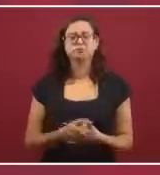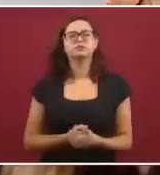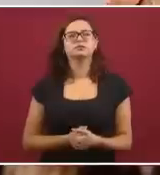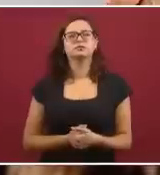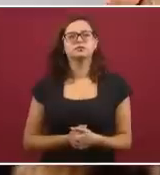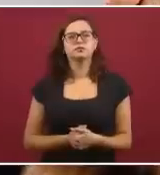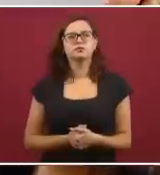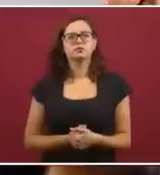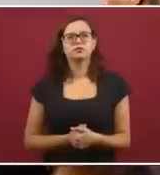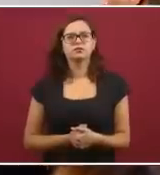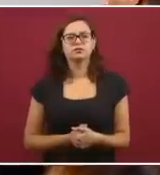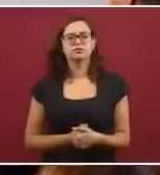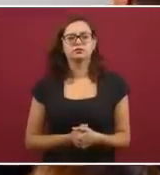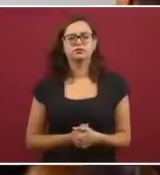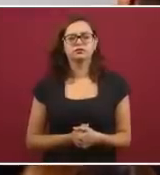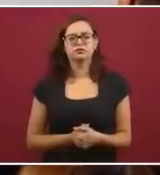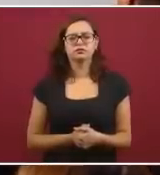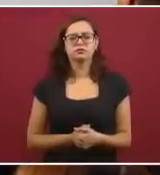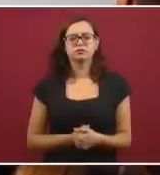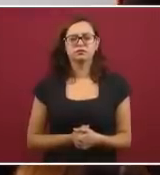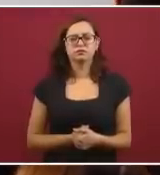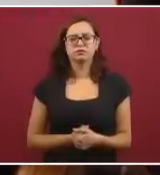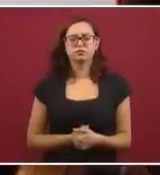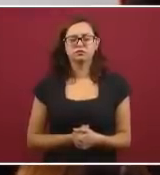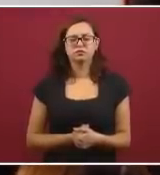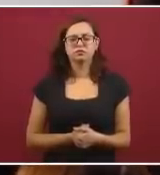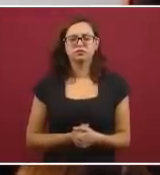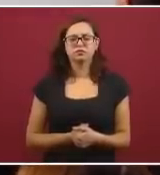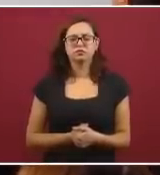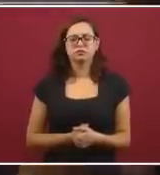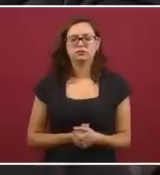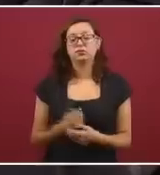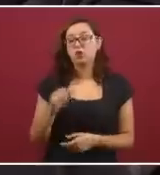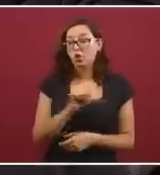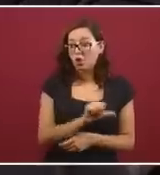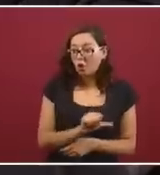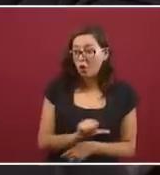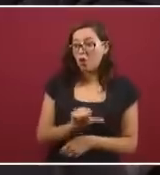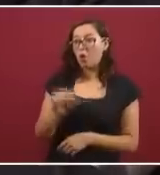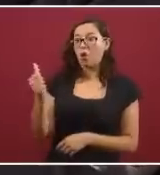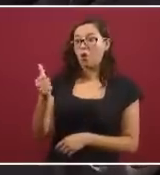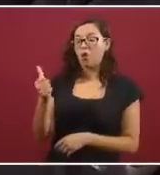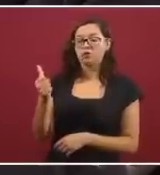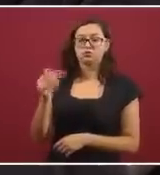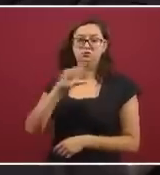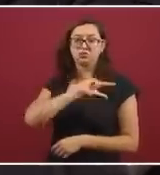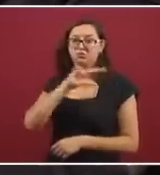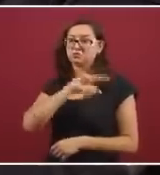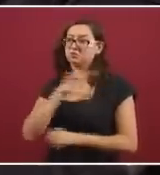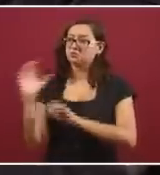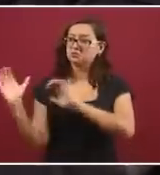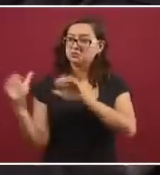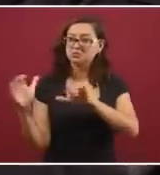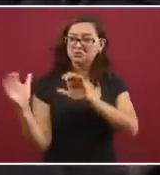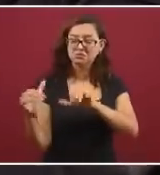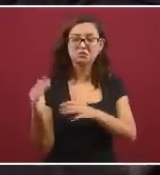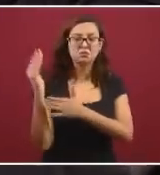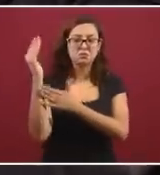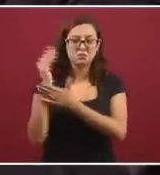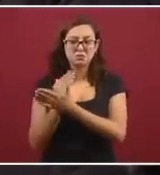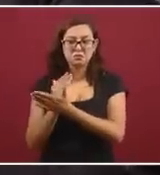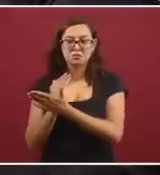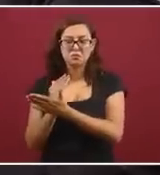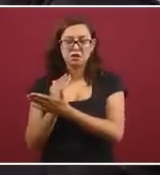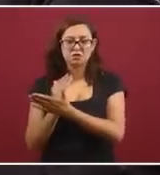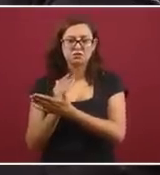- están ingresando de las otras corporaciones y el ejército el